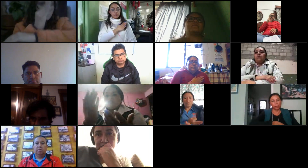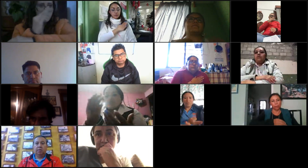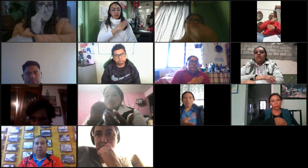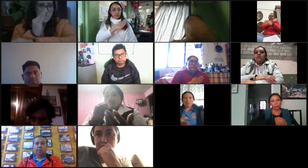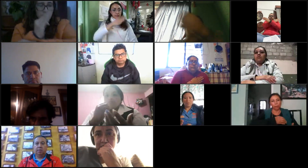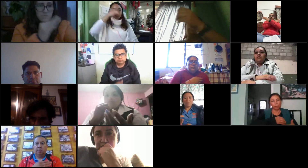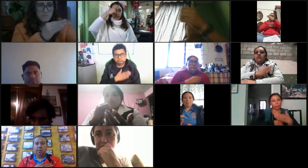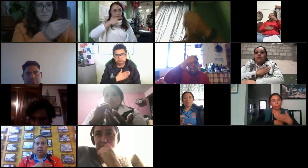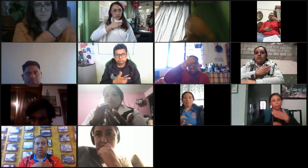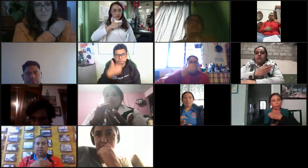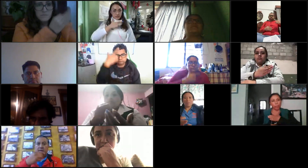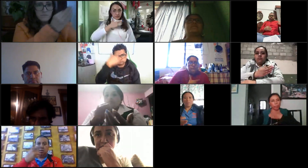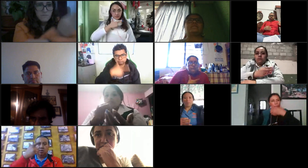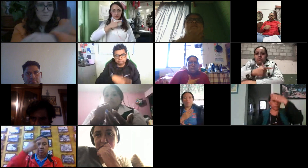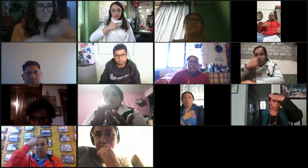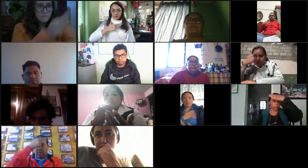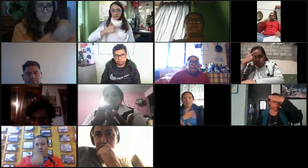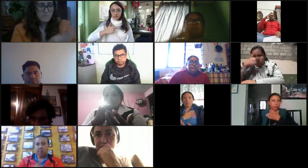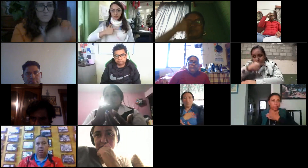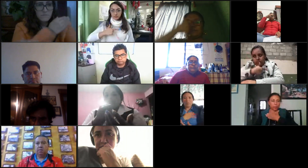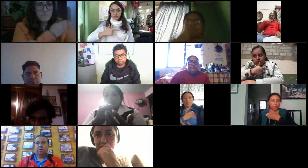Y buenas noches.